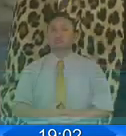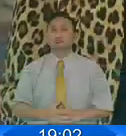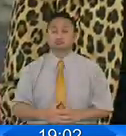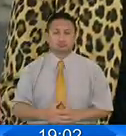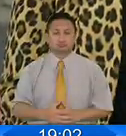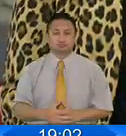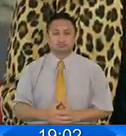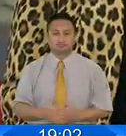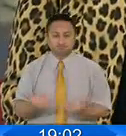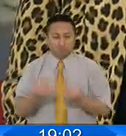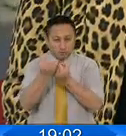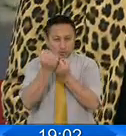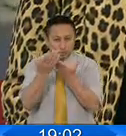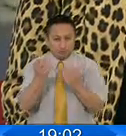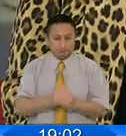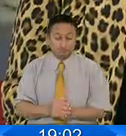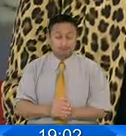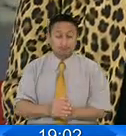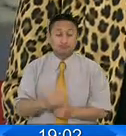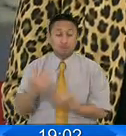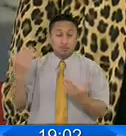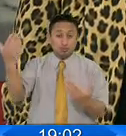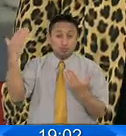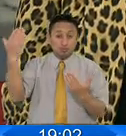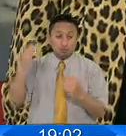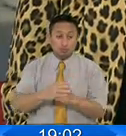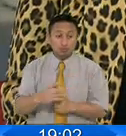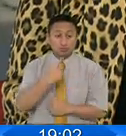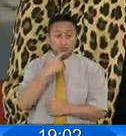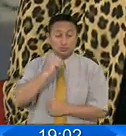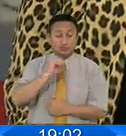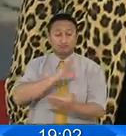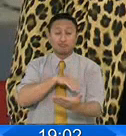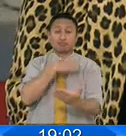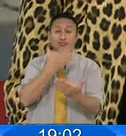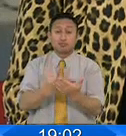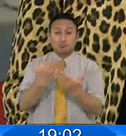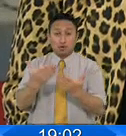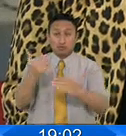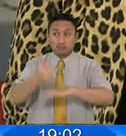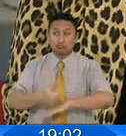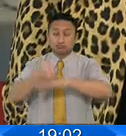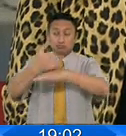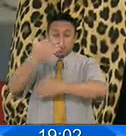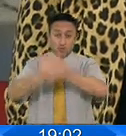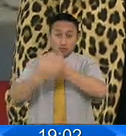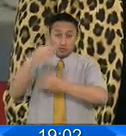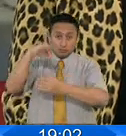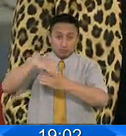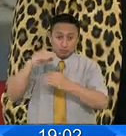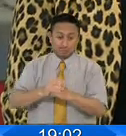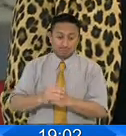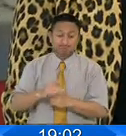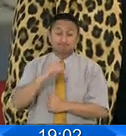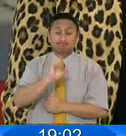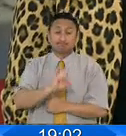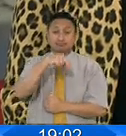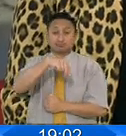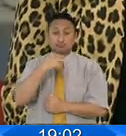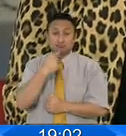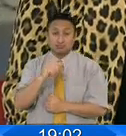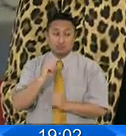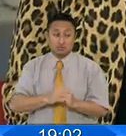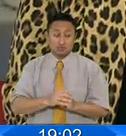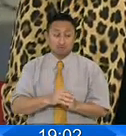Ahora les contamos que Álvaro Noboa anuncia que acudirá nuevamente al Tribunal Contencioso Electoral una vez que el Consejo Nacional no dio paso